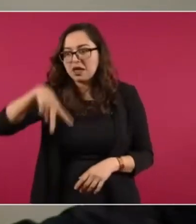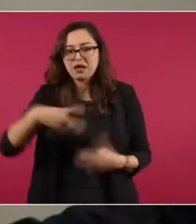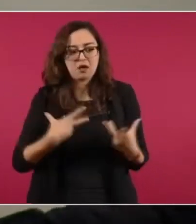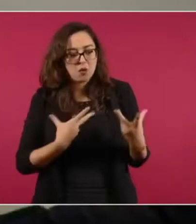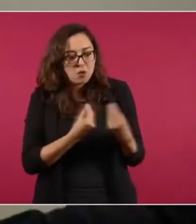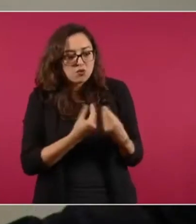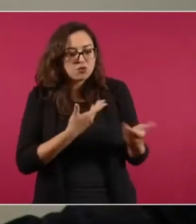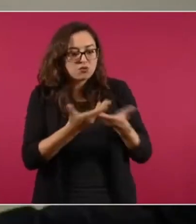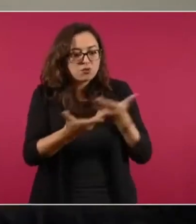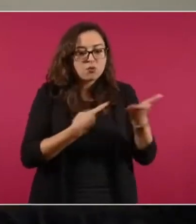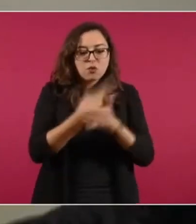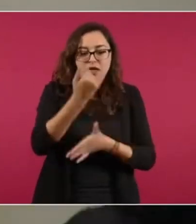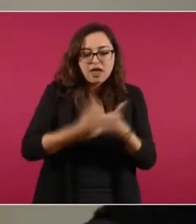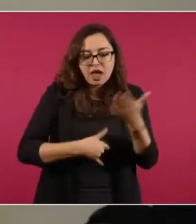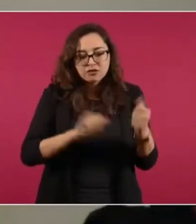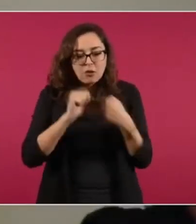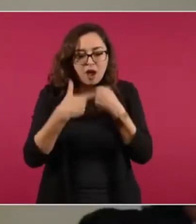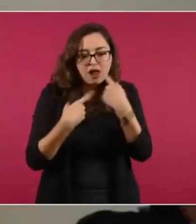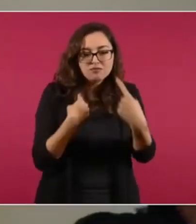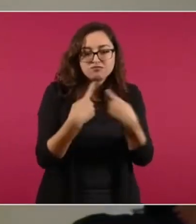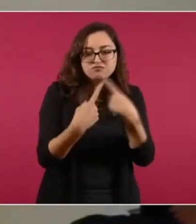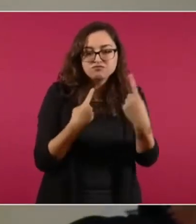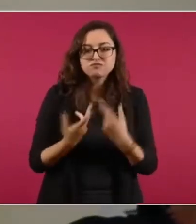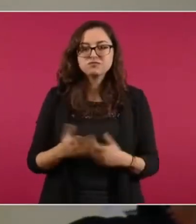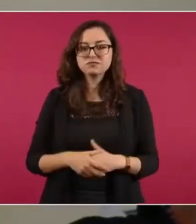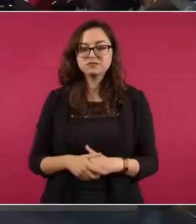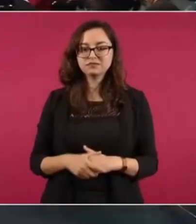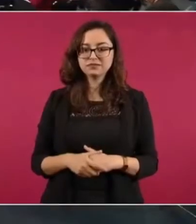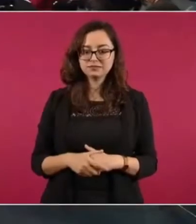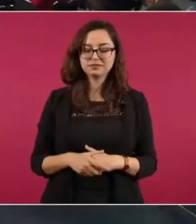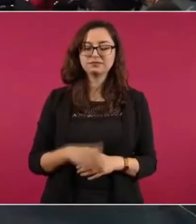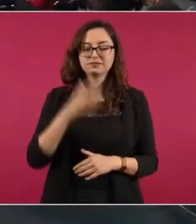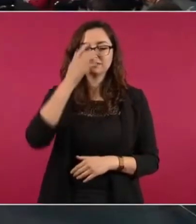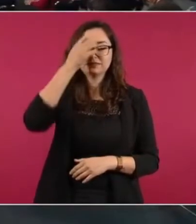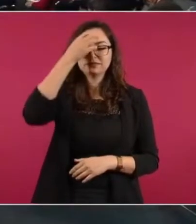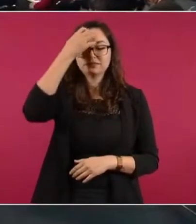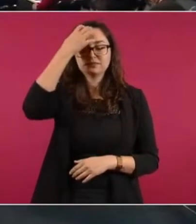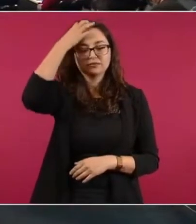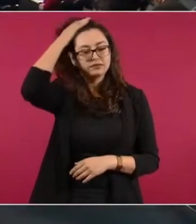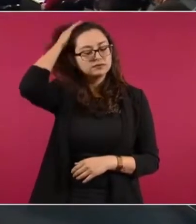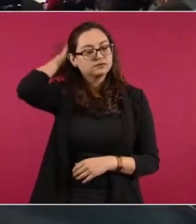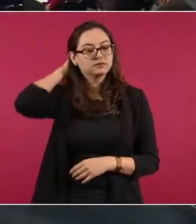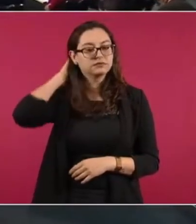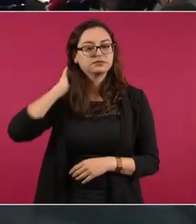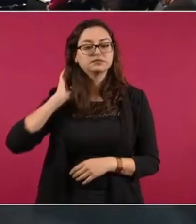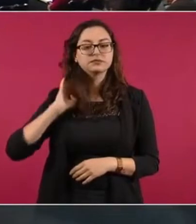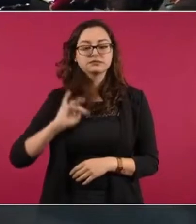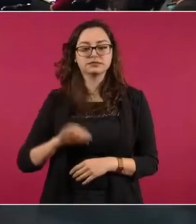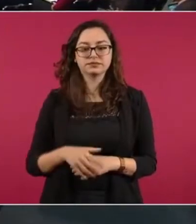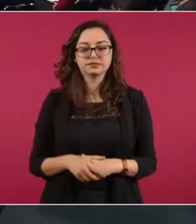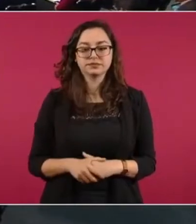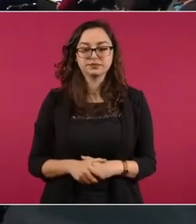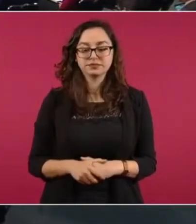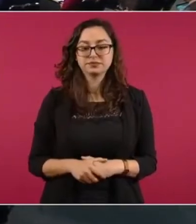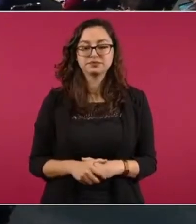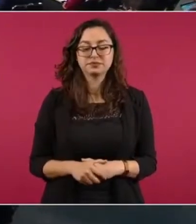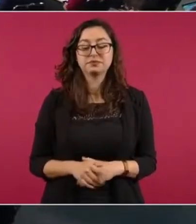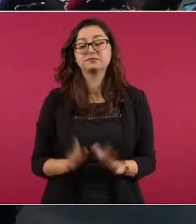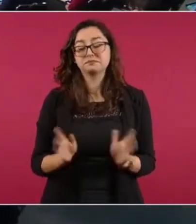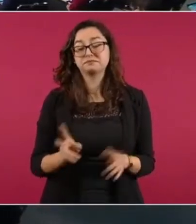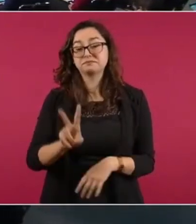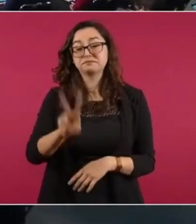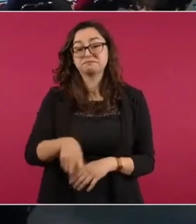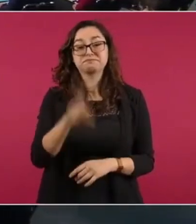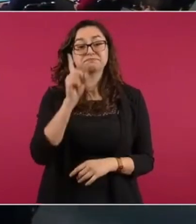Espacial Mexicana. ¿Qué se desprende de esta reunión? Por favor, presidente. Bueno, primero que pues fue un privilegio recibirla